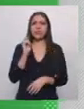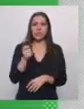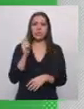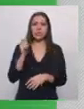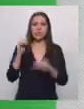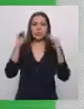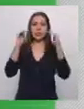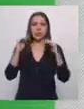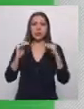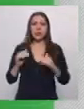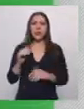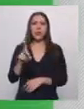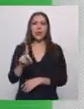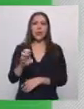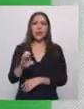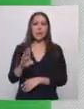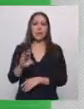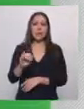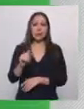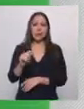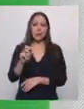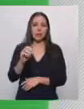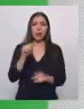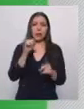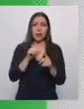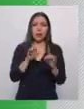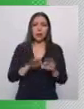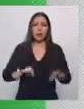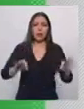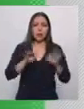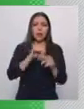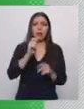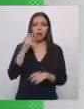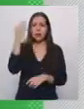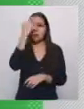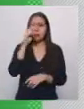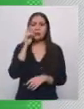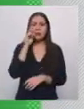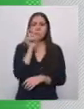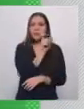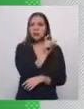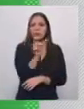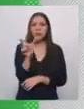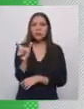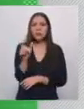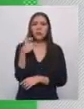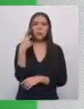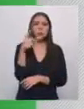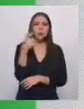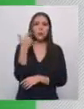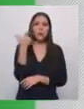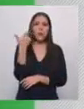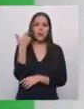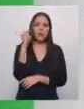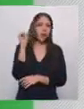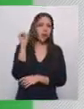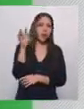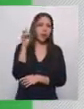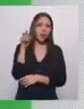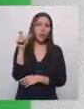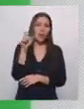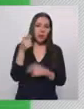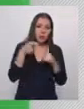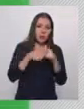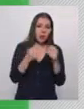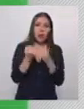cuentas de débito, que ahí lo único y lo básico es revisar la fecha de corte, que tu saldo inicial sea el mismo que el saldo final del